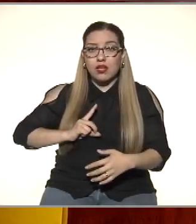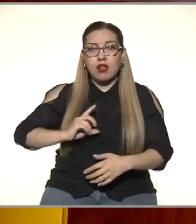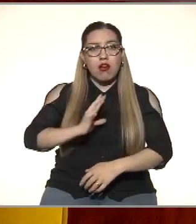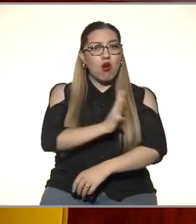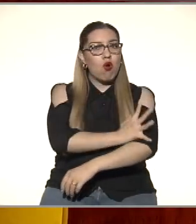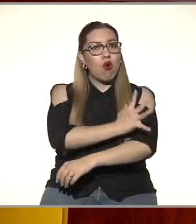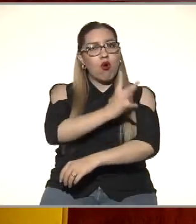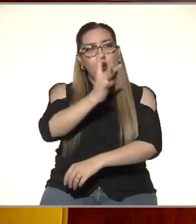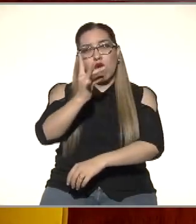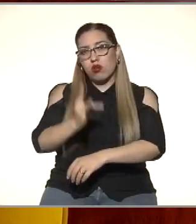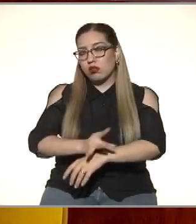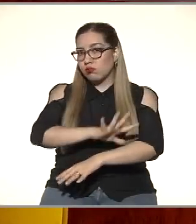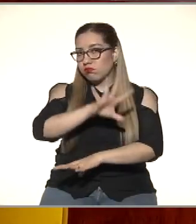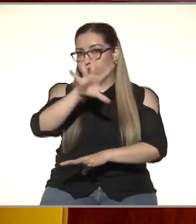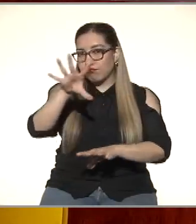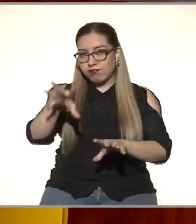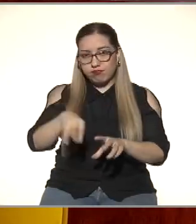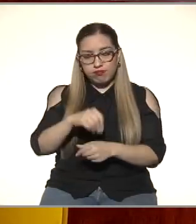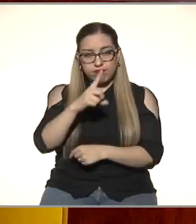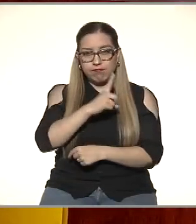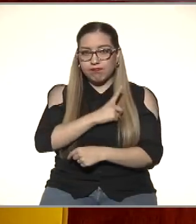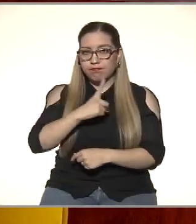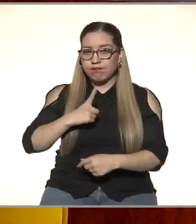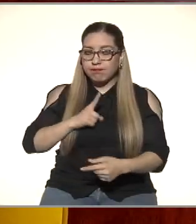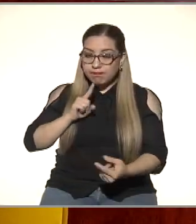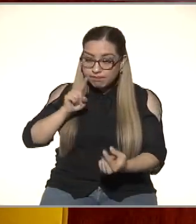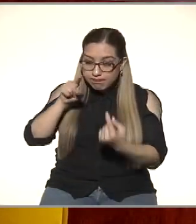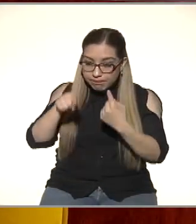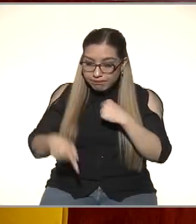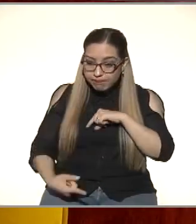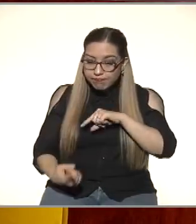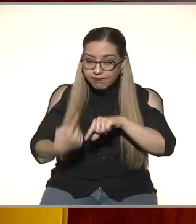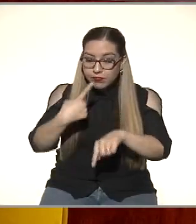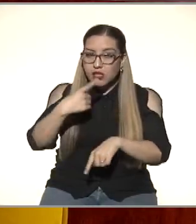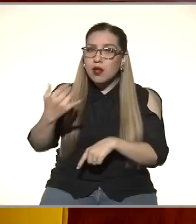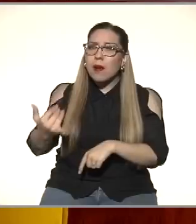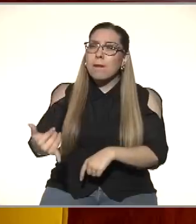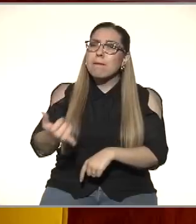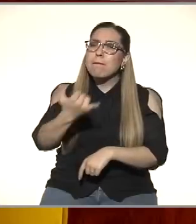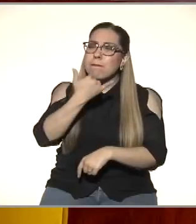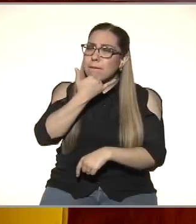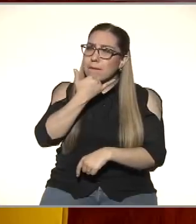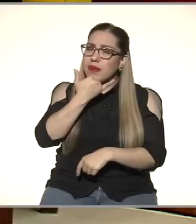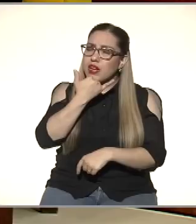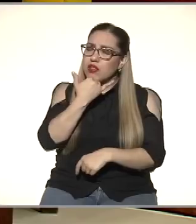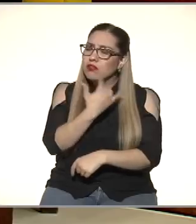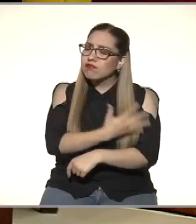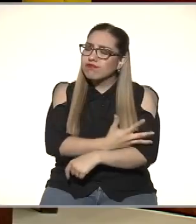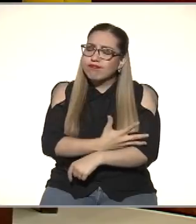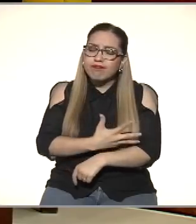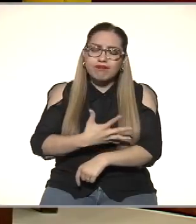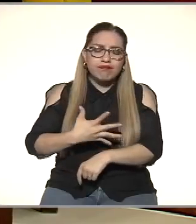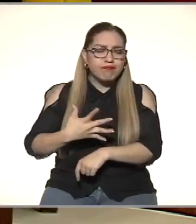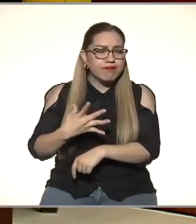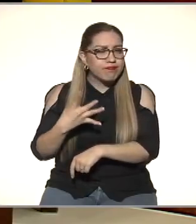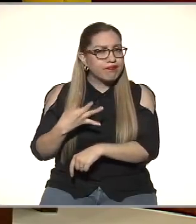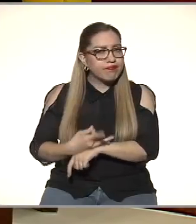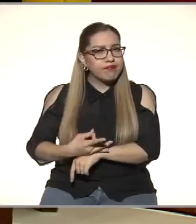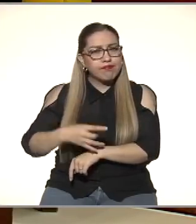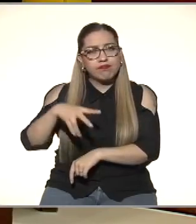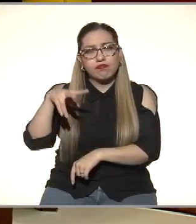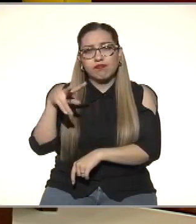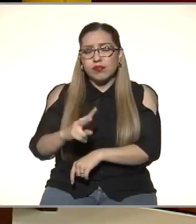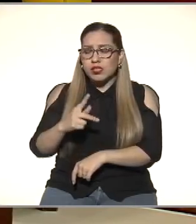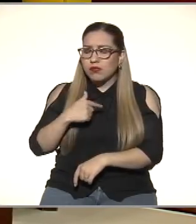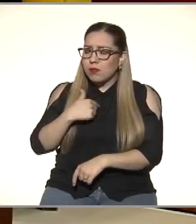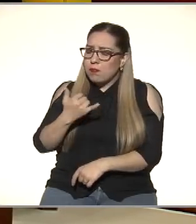honesta. Sí. Totalmente honesta, totalmente empática, desde un perdón absolutamente sincero, tanto del que pide perdón y